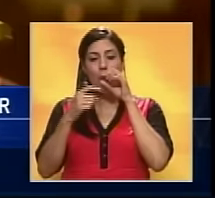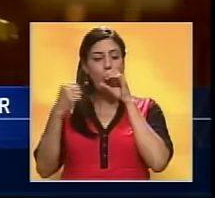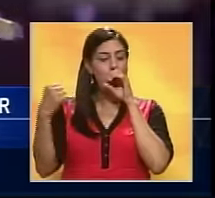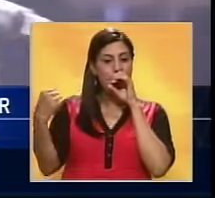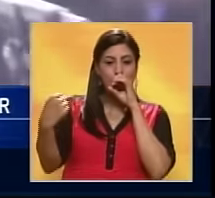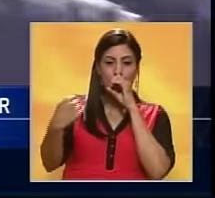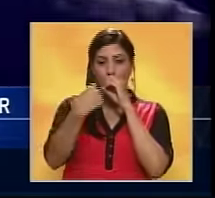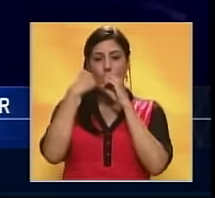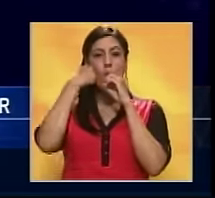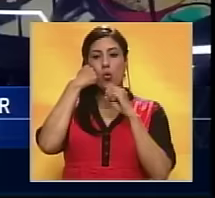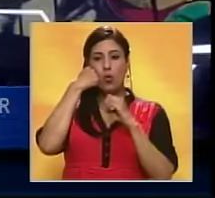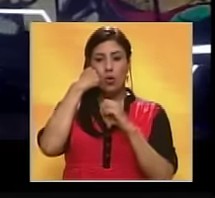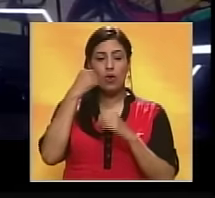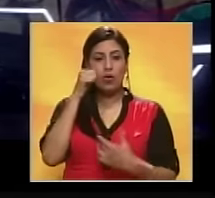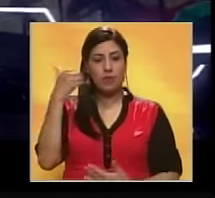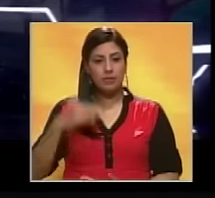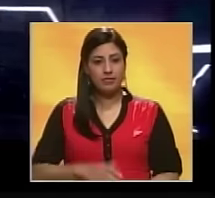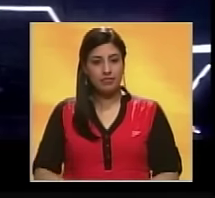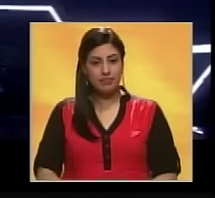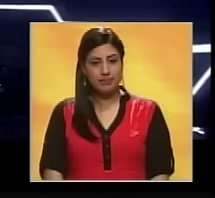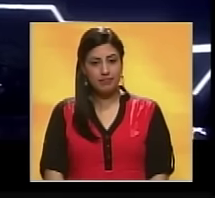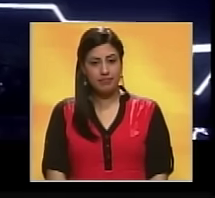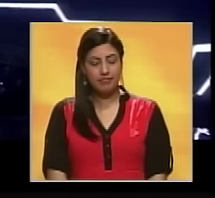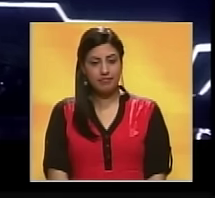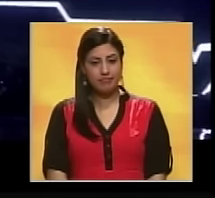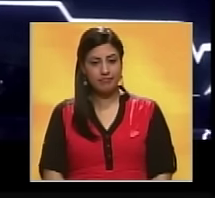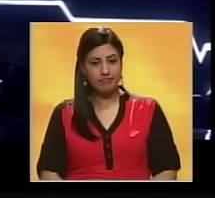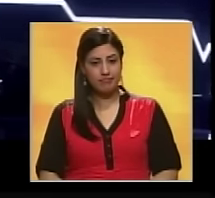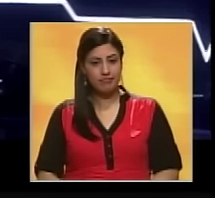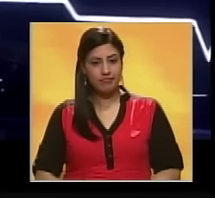terminó golpeando en la cara a Bieber.